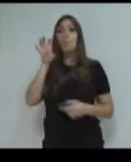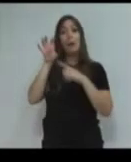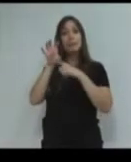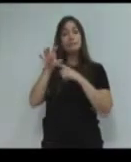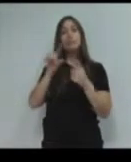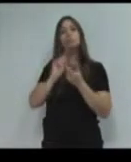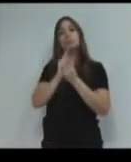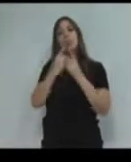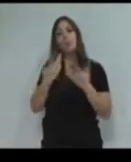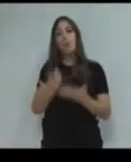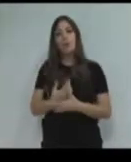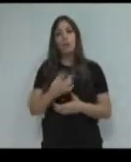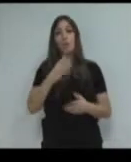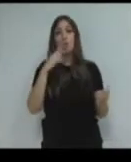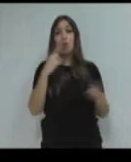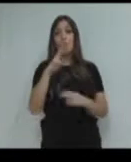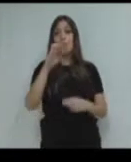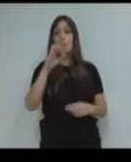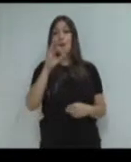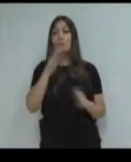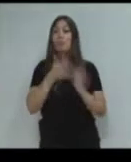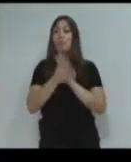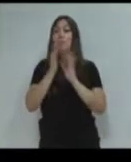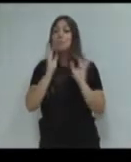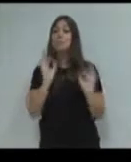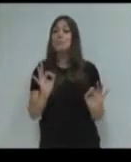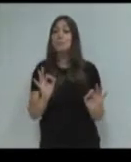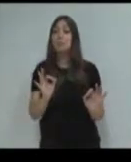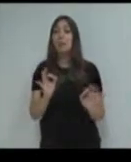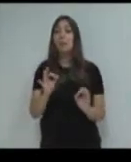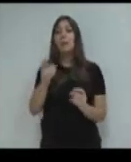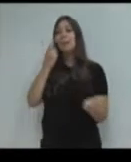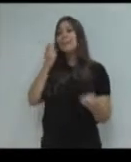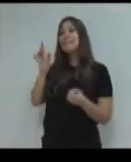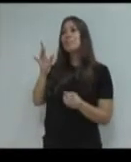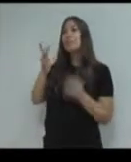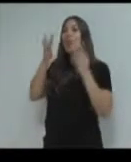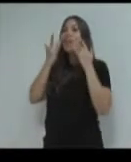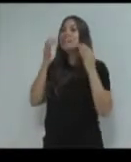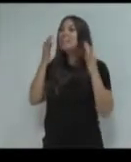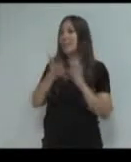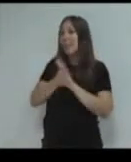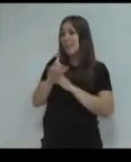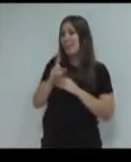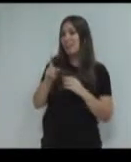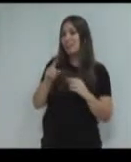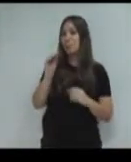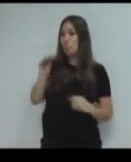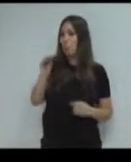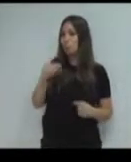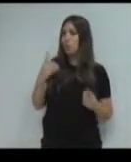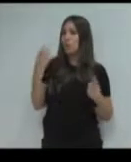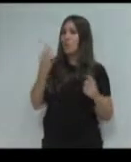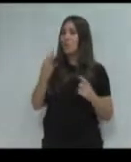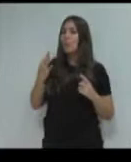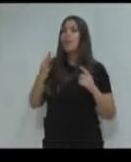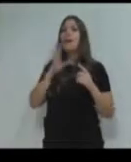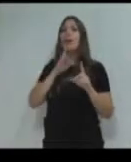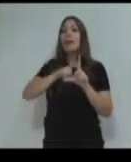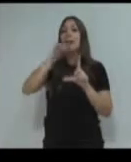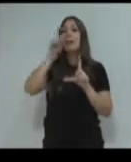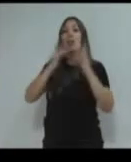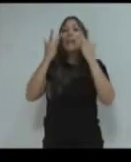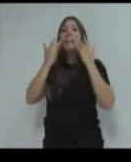y así. La información es la misma. Pero no descriptiva, literal. Pregunto, ¿es necesario hacer una descripción literal de